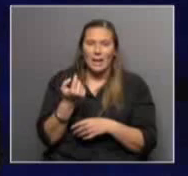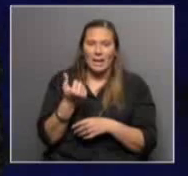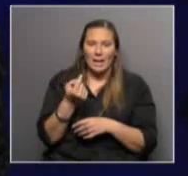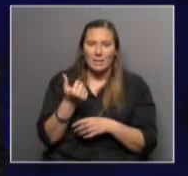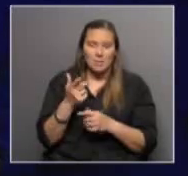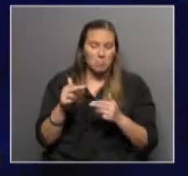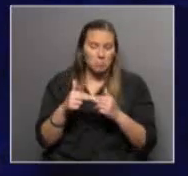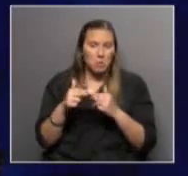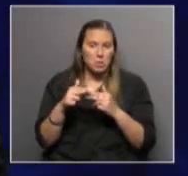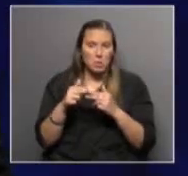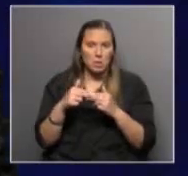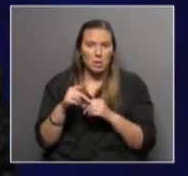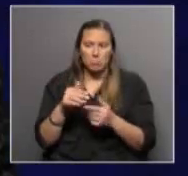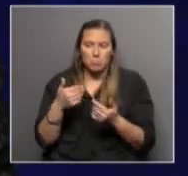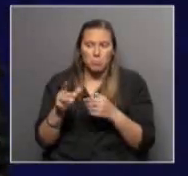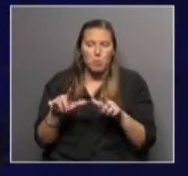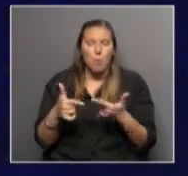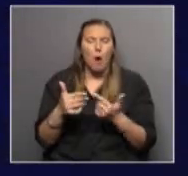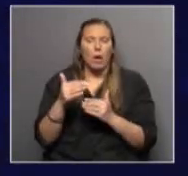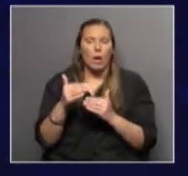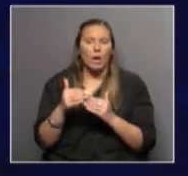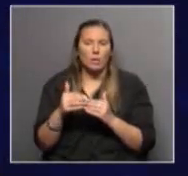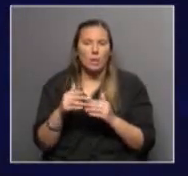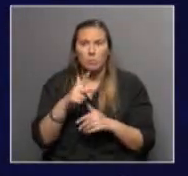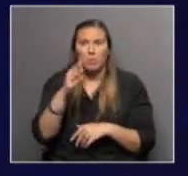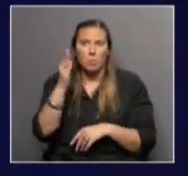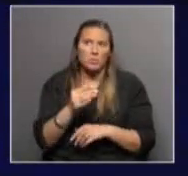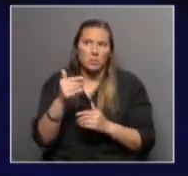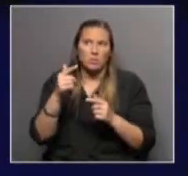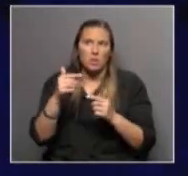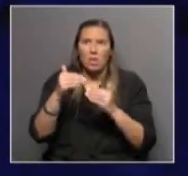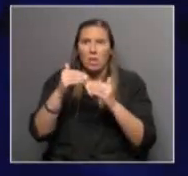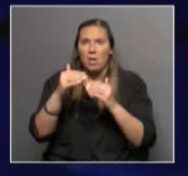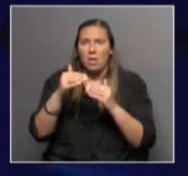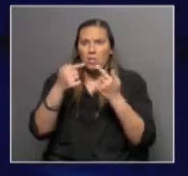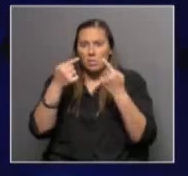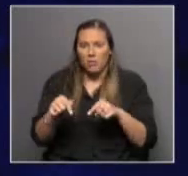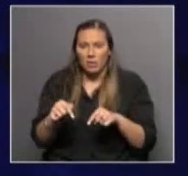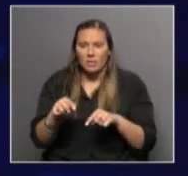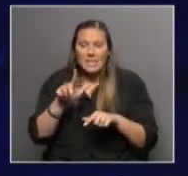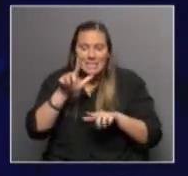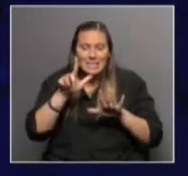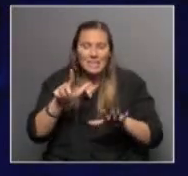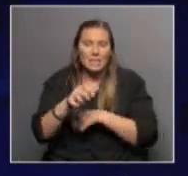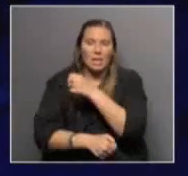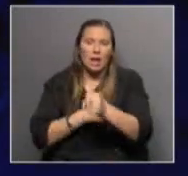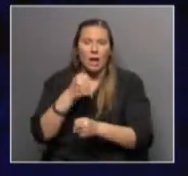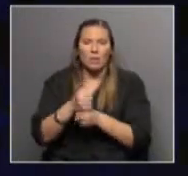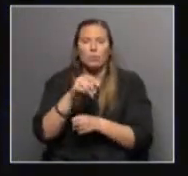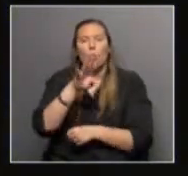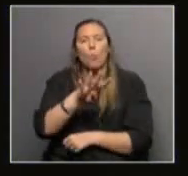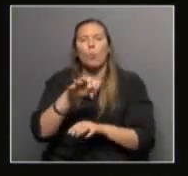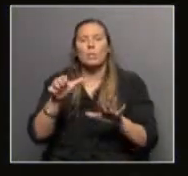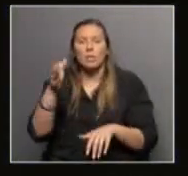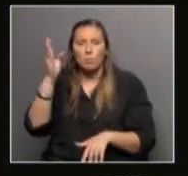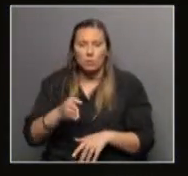en el acceso a internet por nivel socioeconómico no sea en realidad hay un 3 por ciento de diferencia y esa brecha se cerró en 7 años 46 por ciento